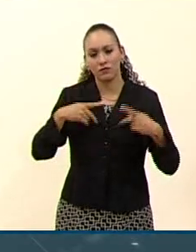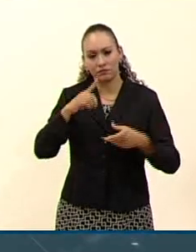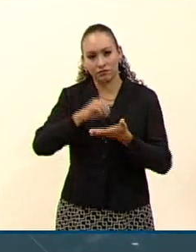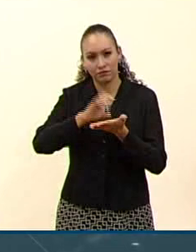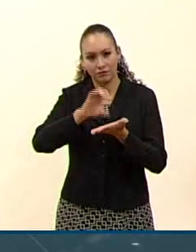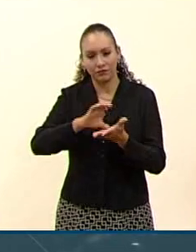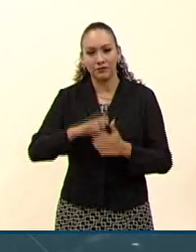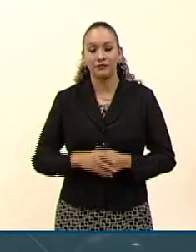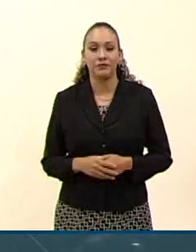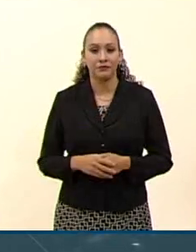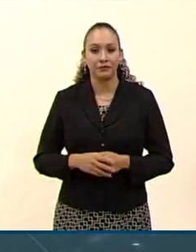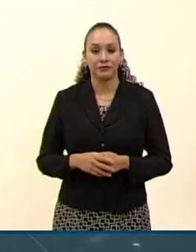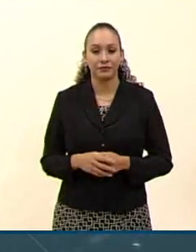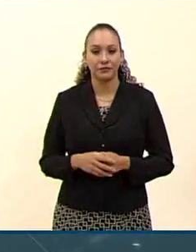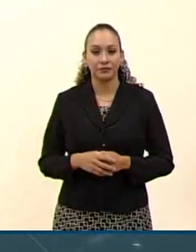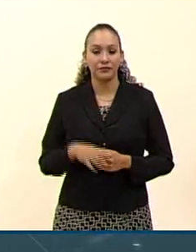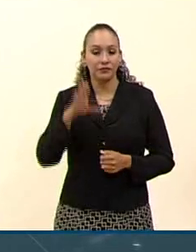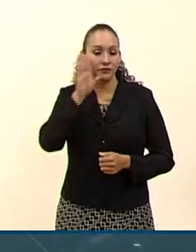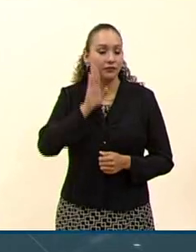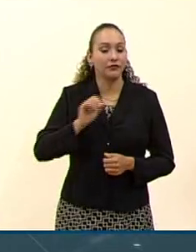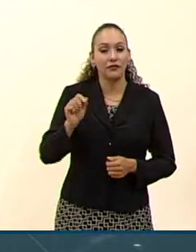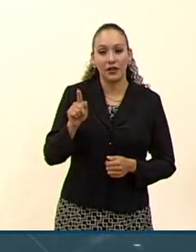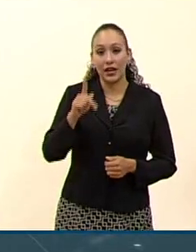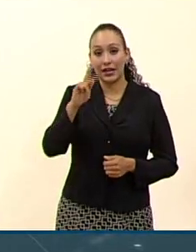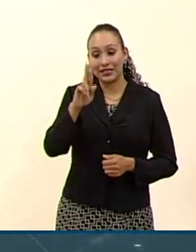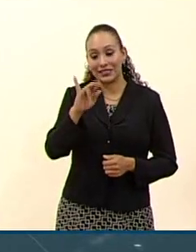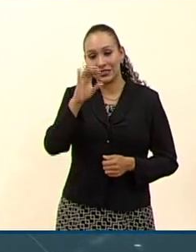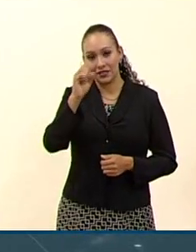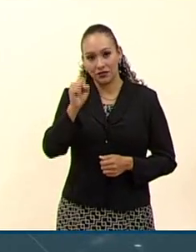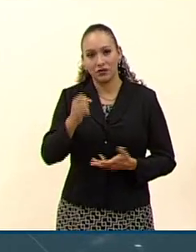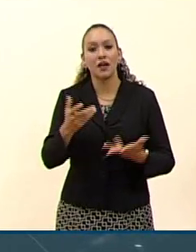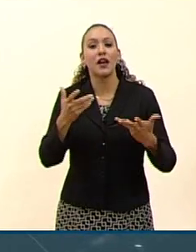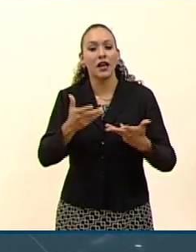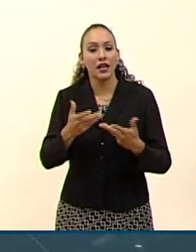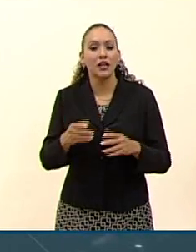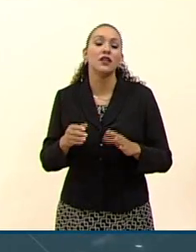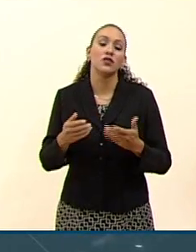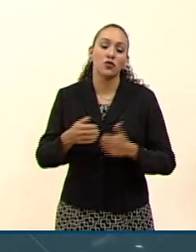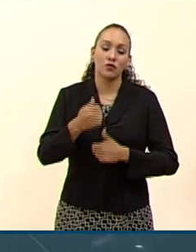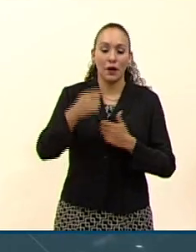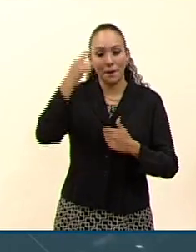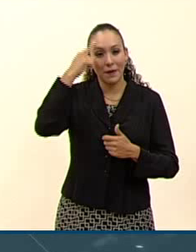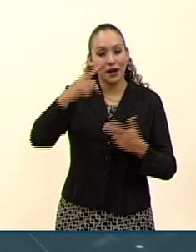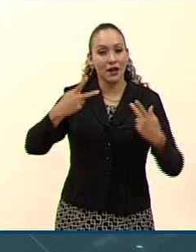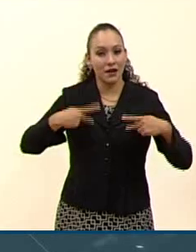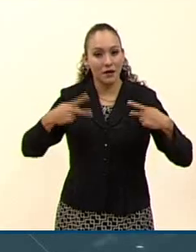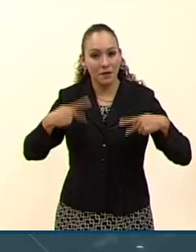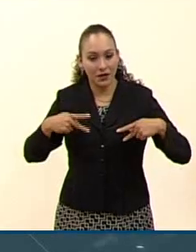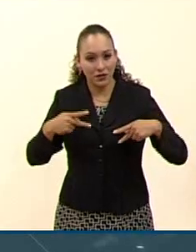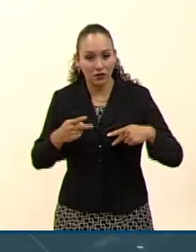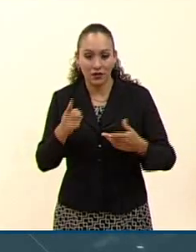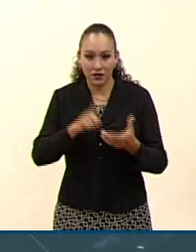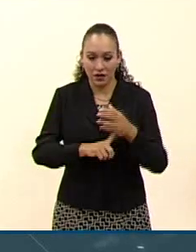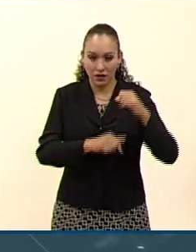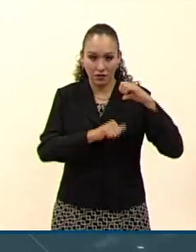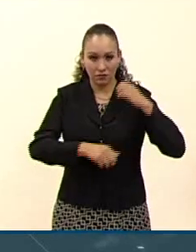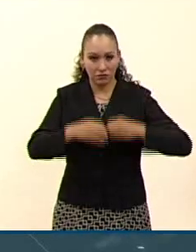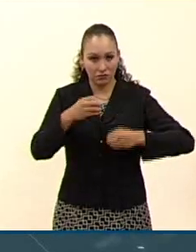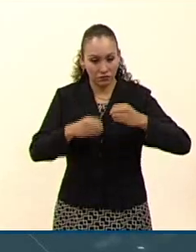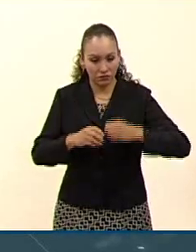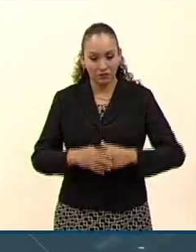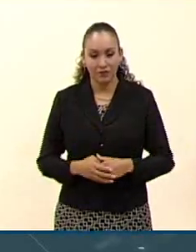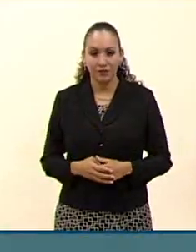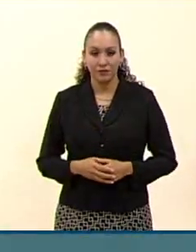La ministra Ríos Farjat puso en marcha el curso de formación especializado para personas secretarias del Poder Judicial de la